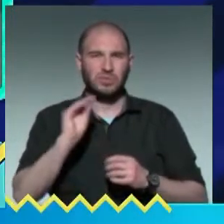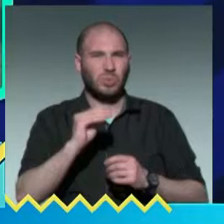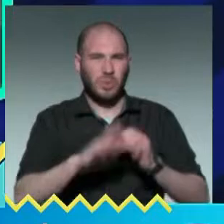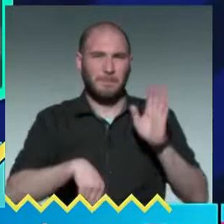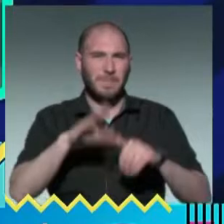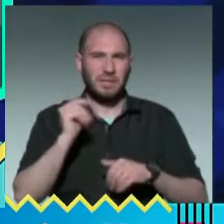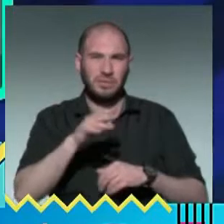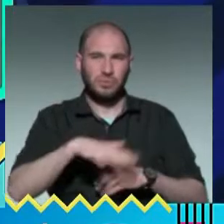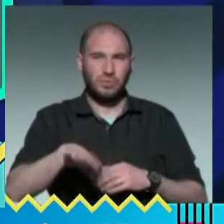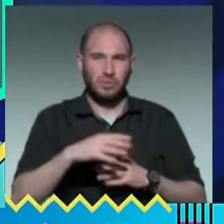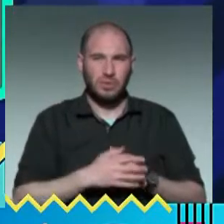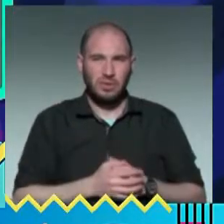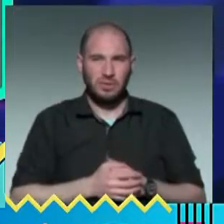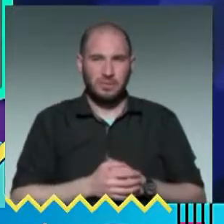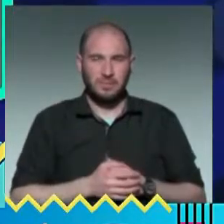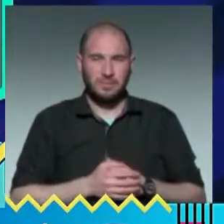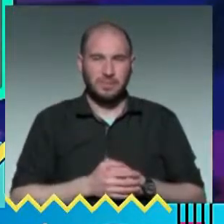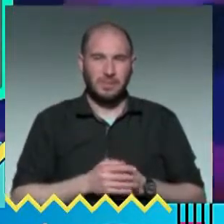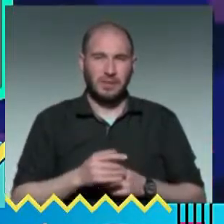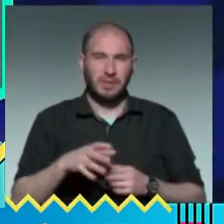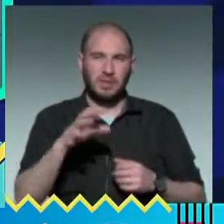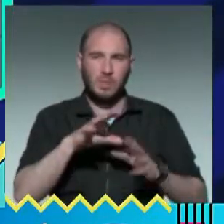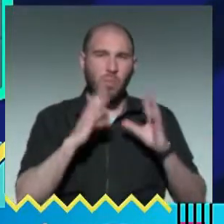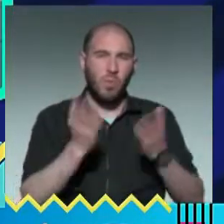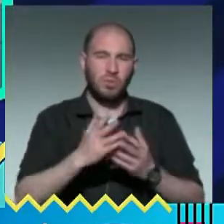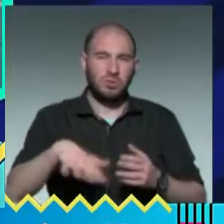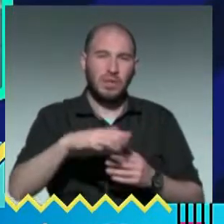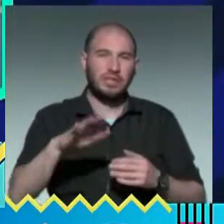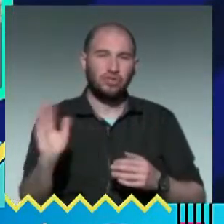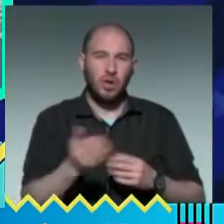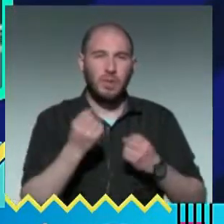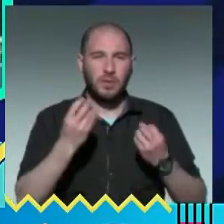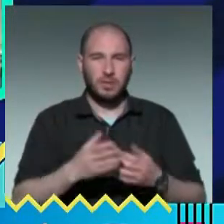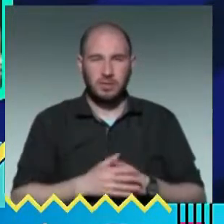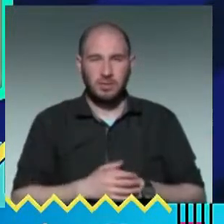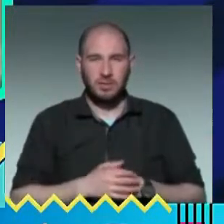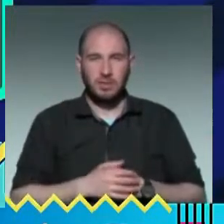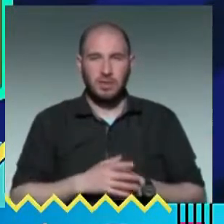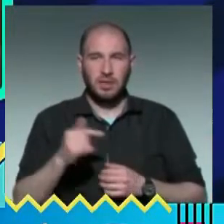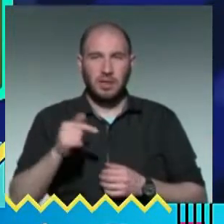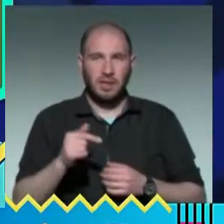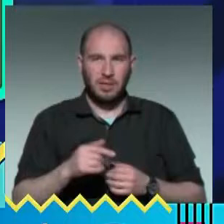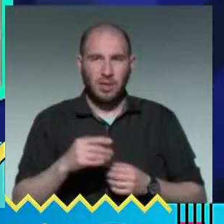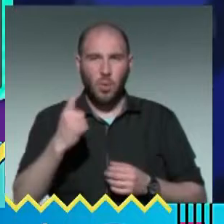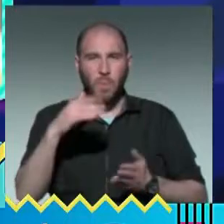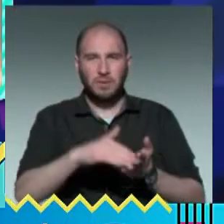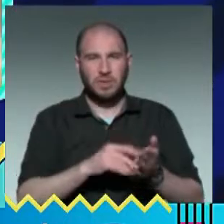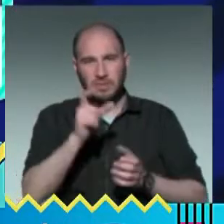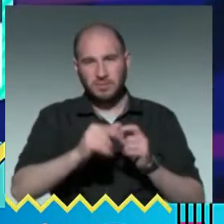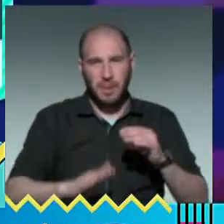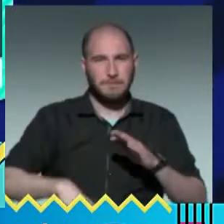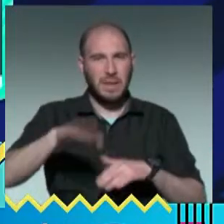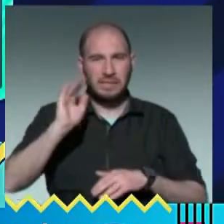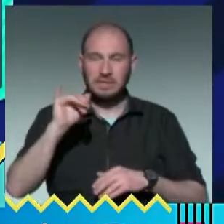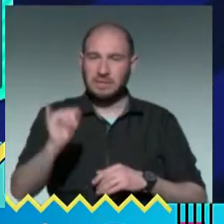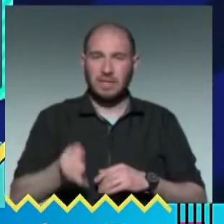contaminantes que vos tenés se produce en todos los ejidos urbanos, sobre todo cuando ya pasan el volumen de 1 millón de habitantes. Entonces,